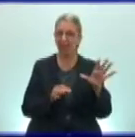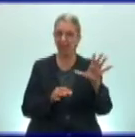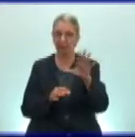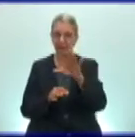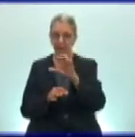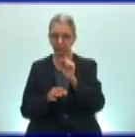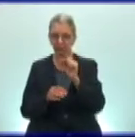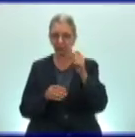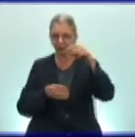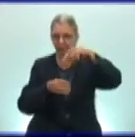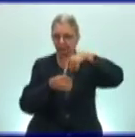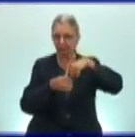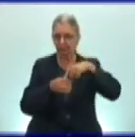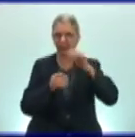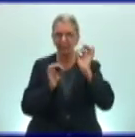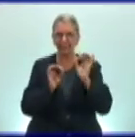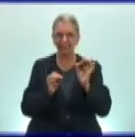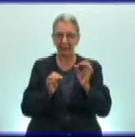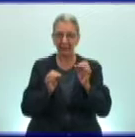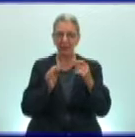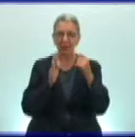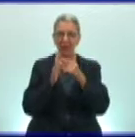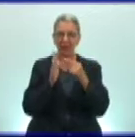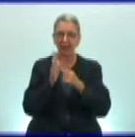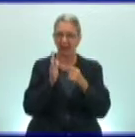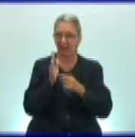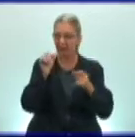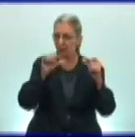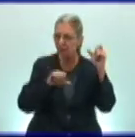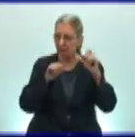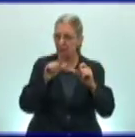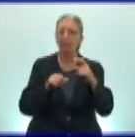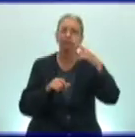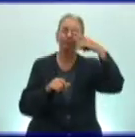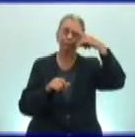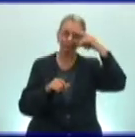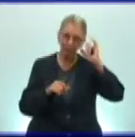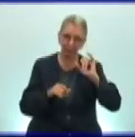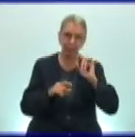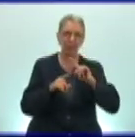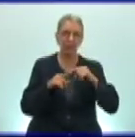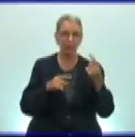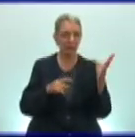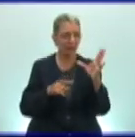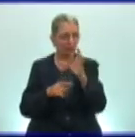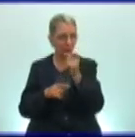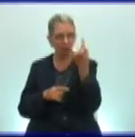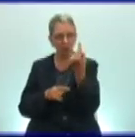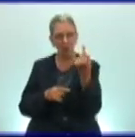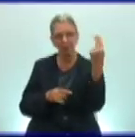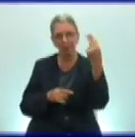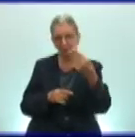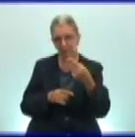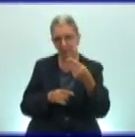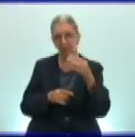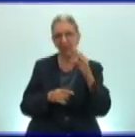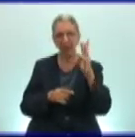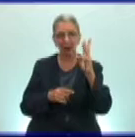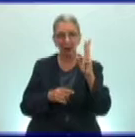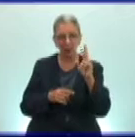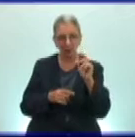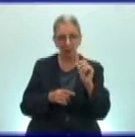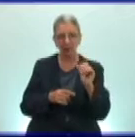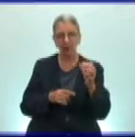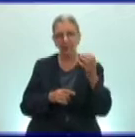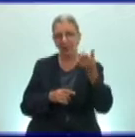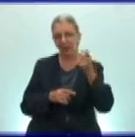núcleos pertenecen al mismo elemento químico? Por supuesto que sí, porque todos tienen un protón, su número atómico es Z